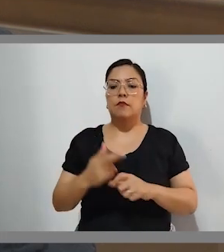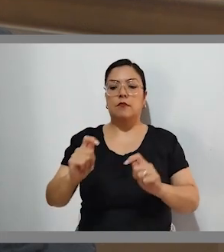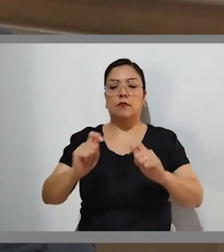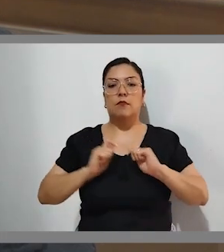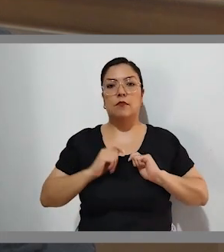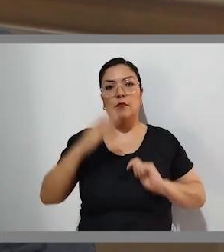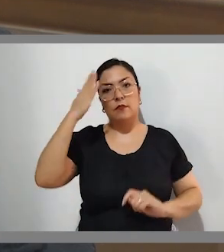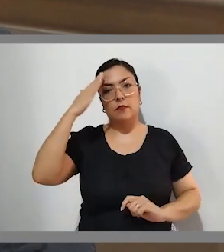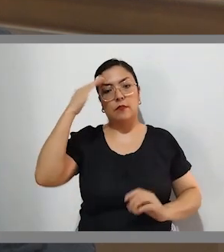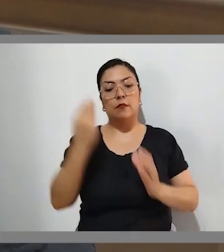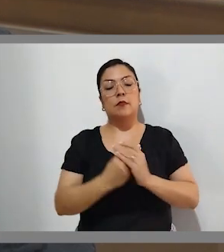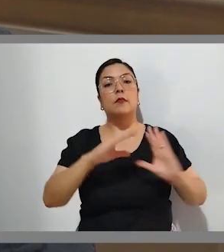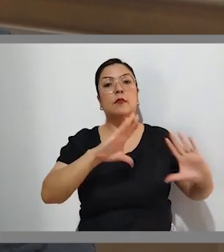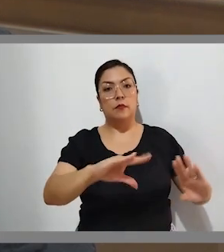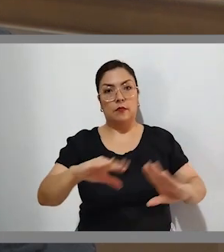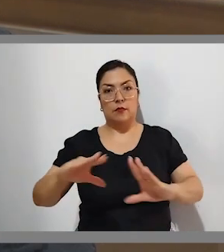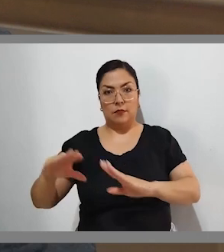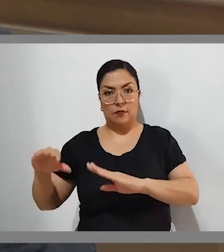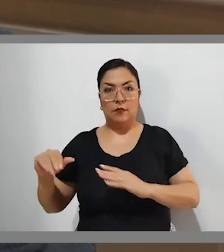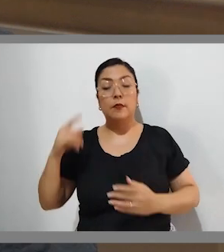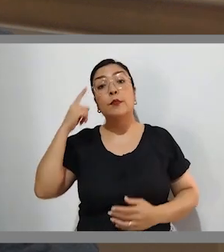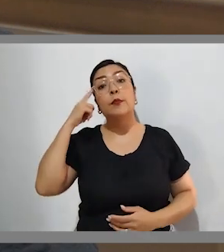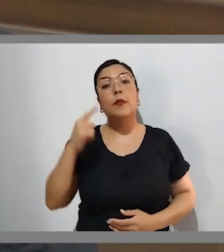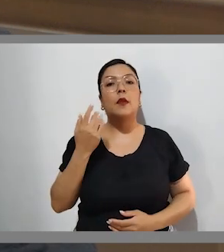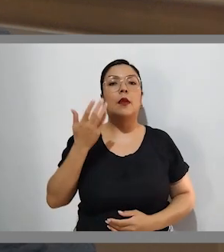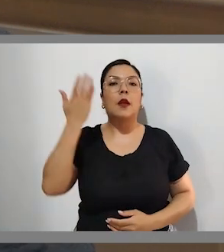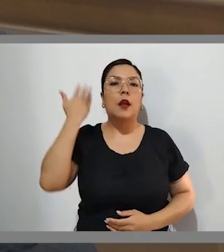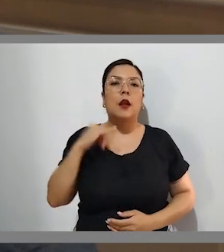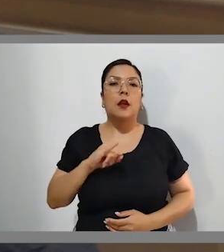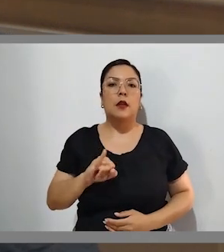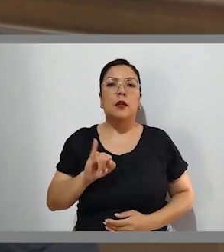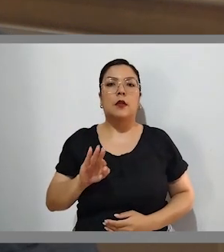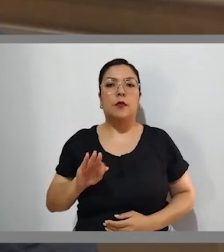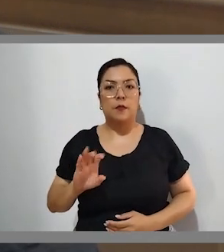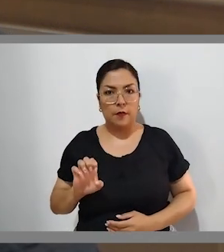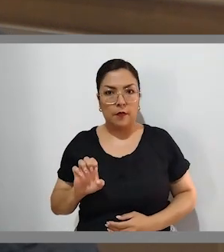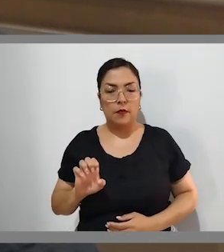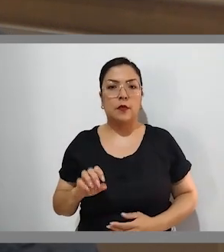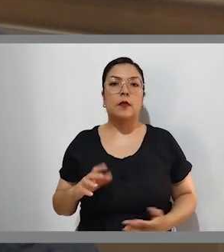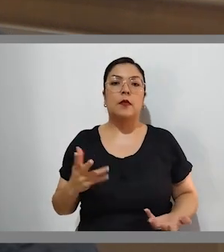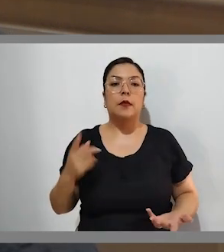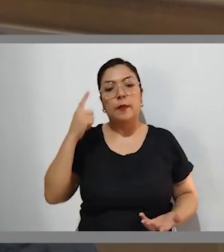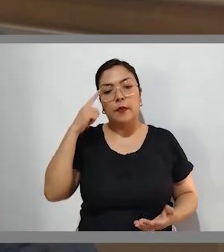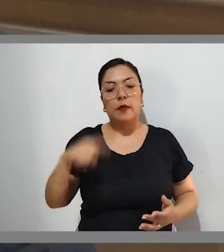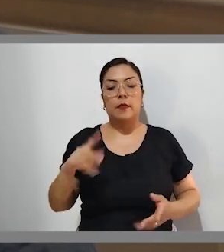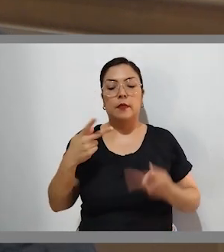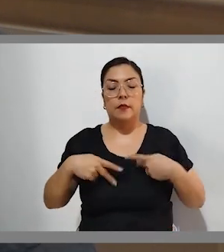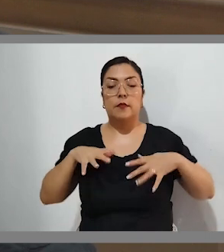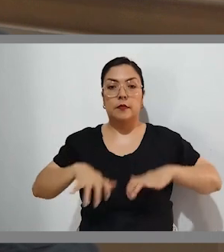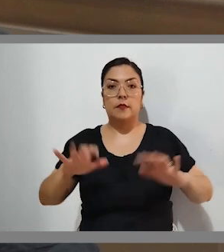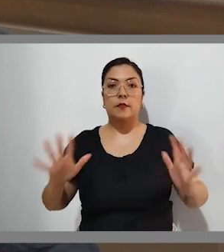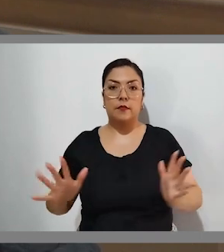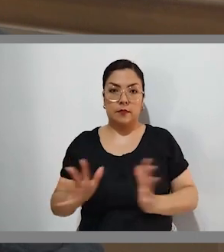asistente electoral y supervisor electoral para los otrora Instituto Federal Electoral, para el Instituto Electoral y de Participación Ciudadana de